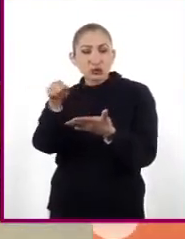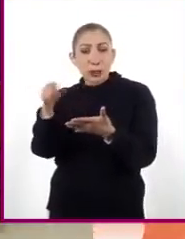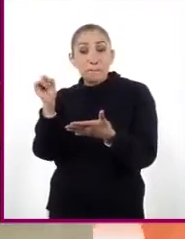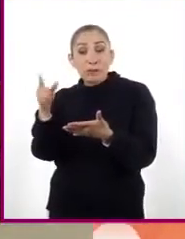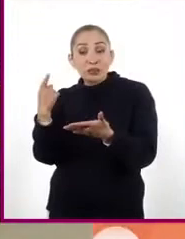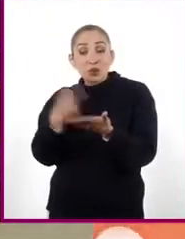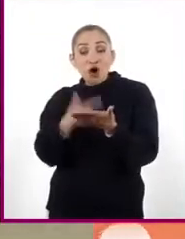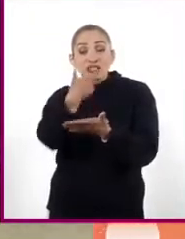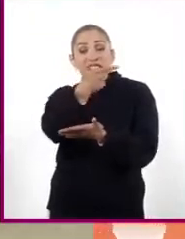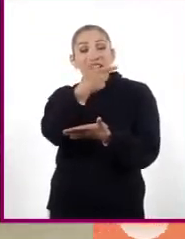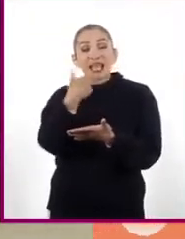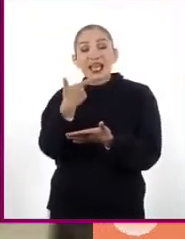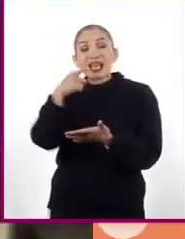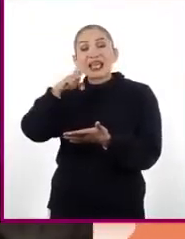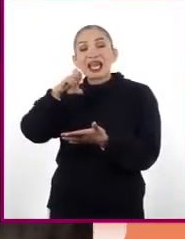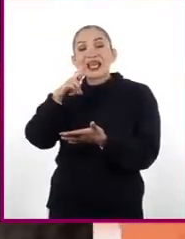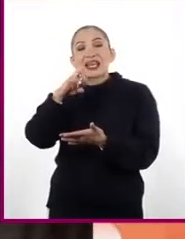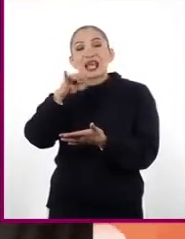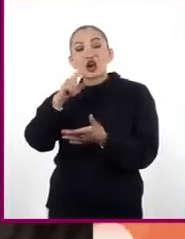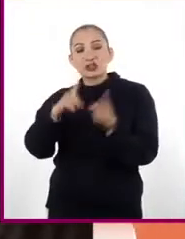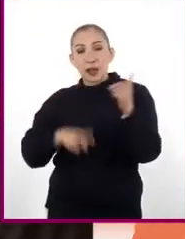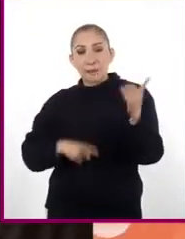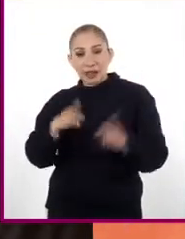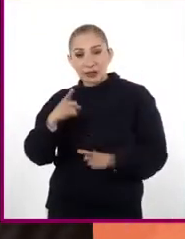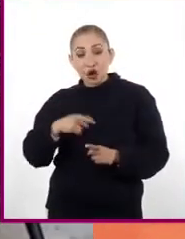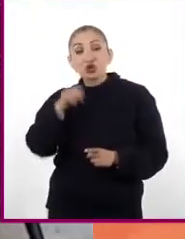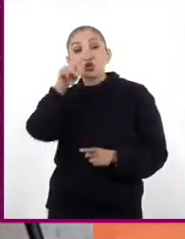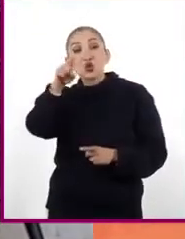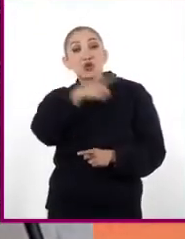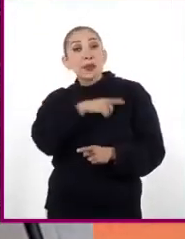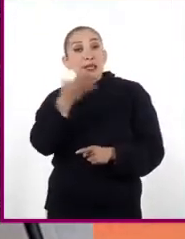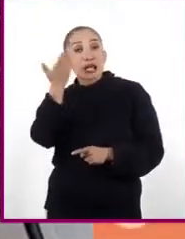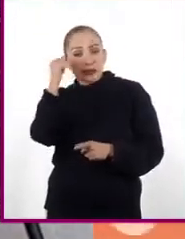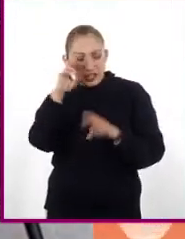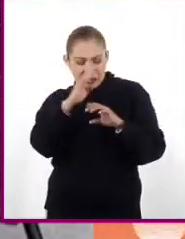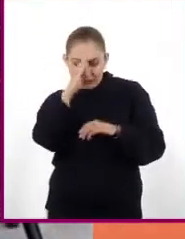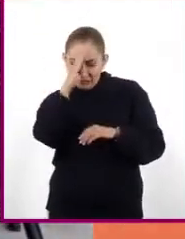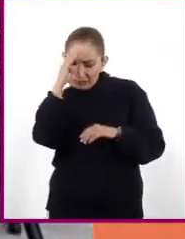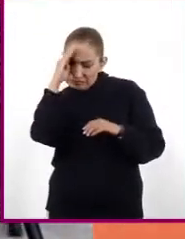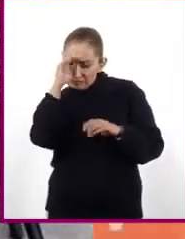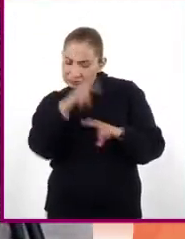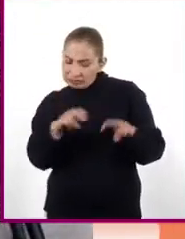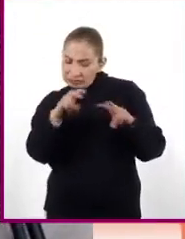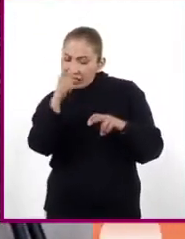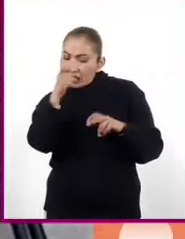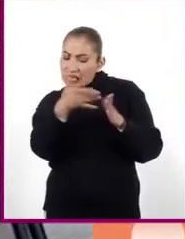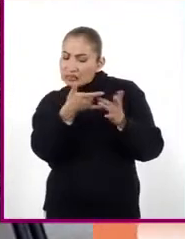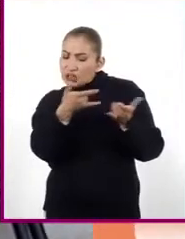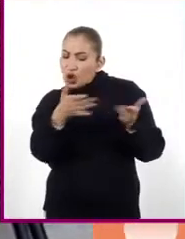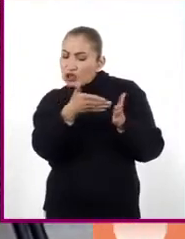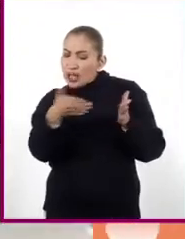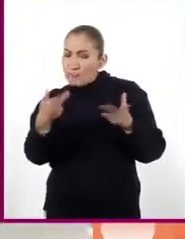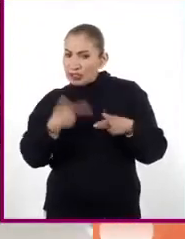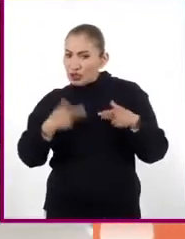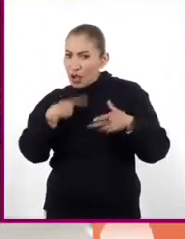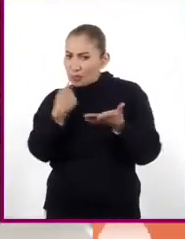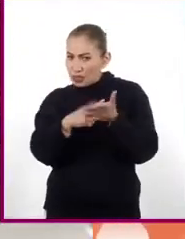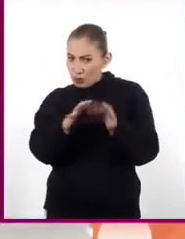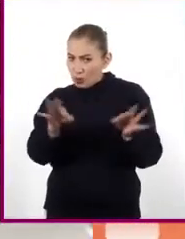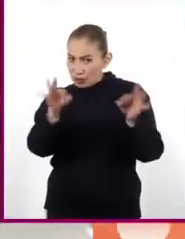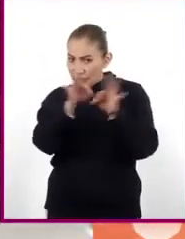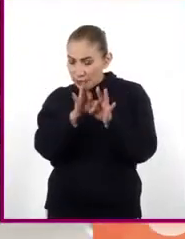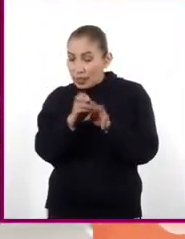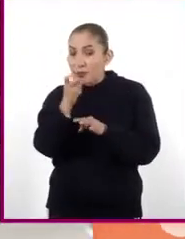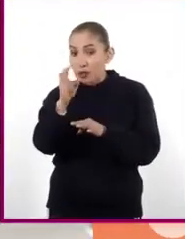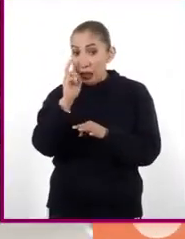forman parte de los 7 géneros dramáticos, el cual debieron analizar con claridad la trayectoria del personaje. Ahora